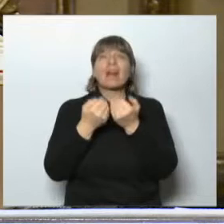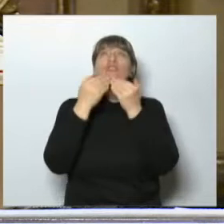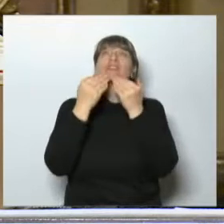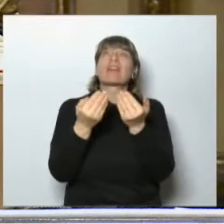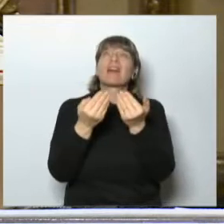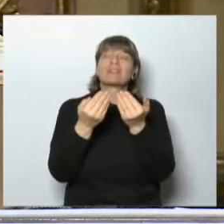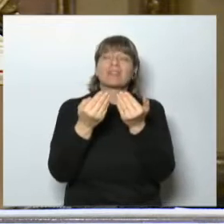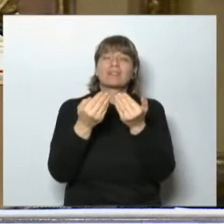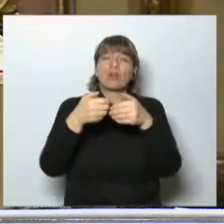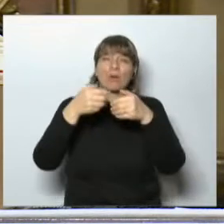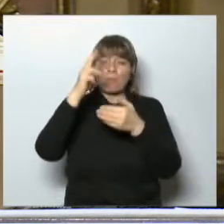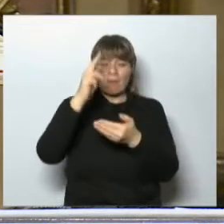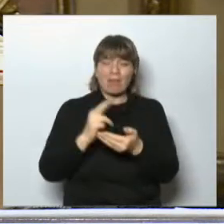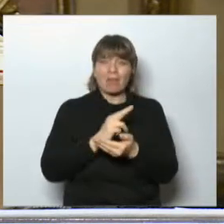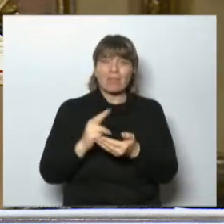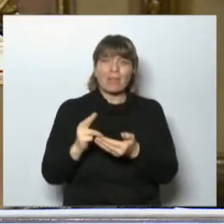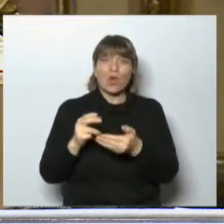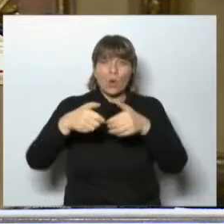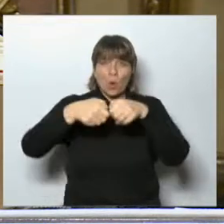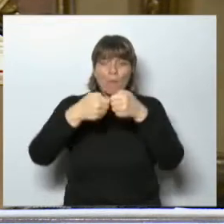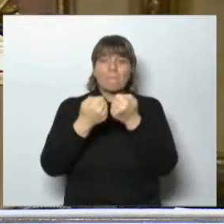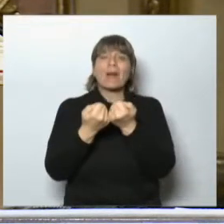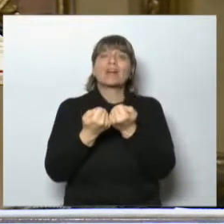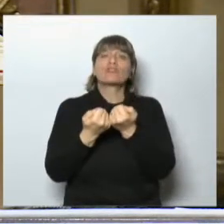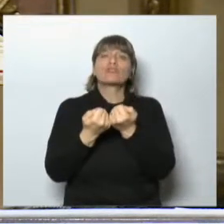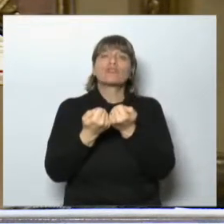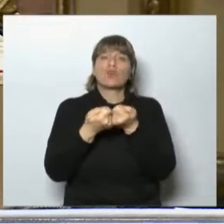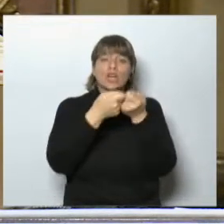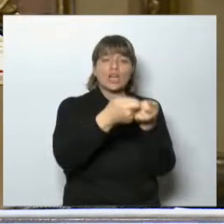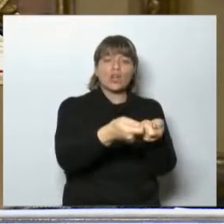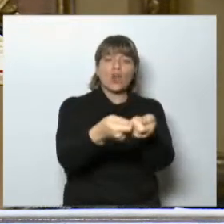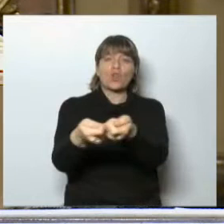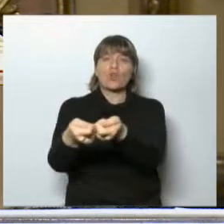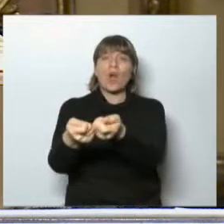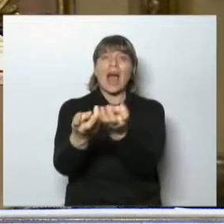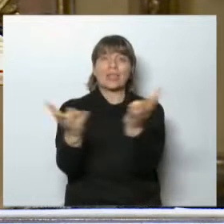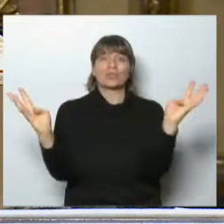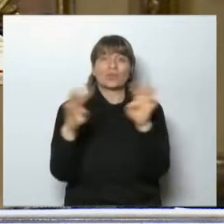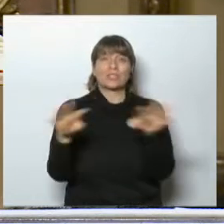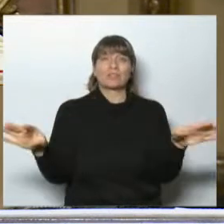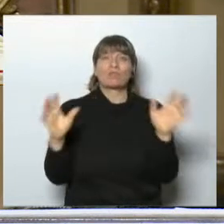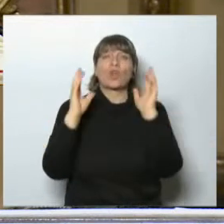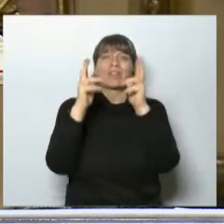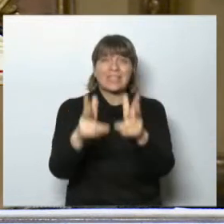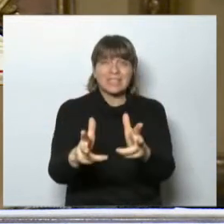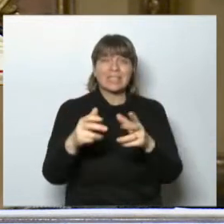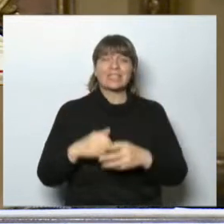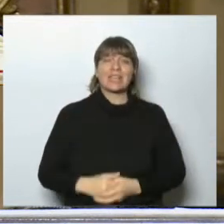Dándote gracias, te bendijo, lo partió y lo dio a sus